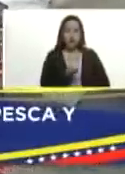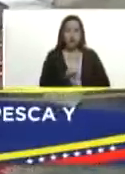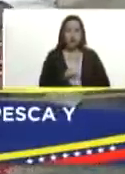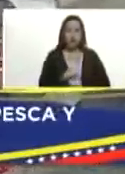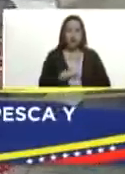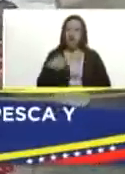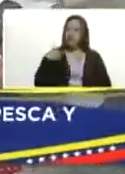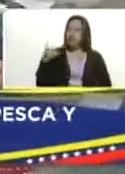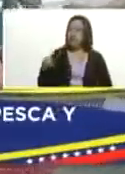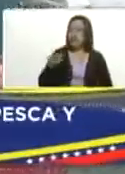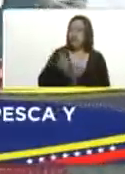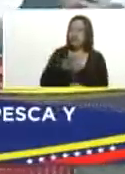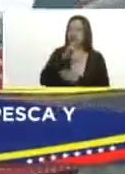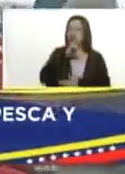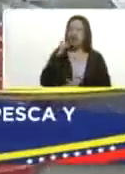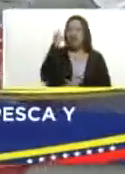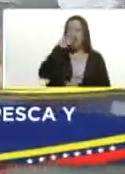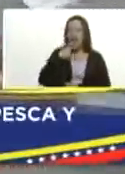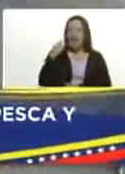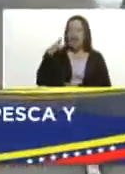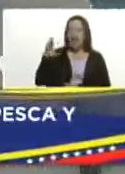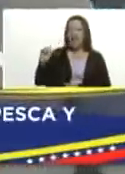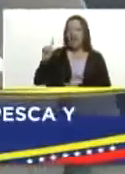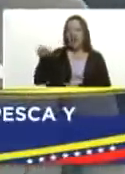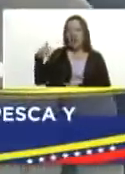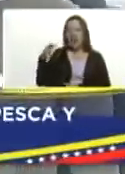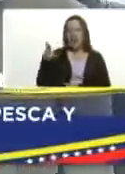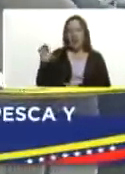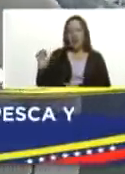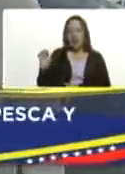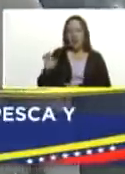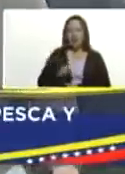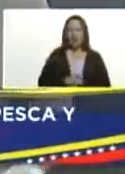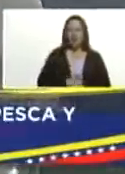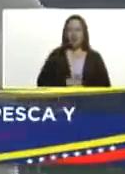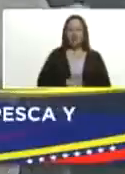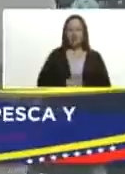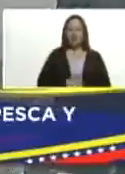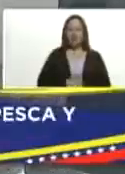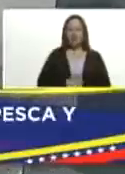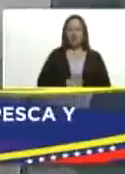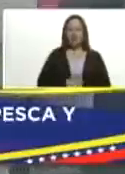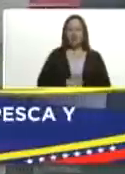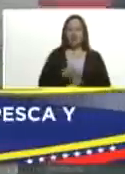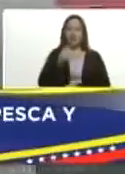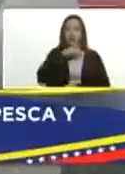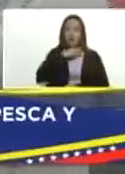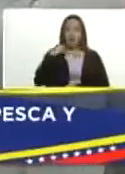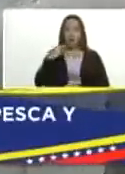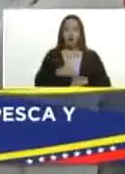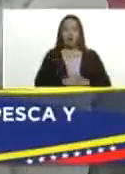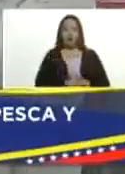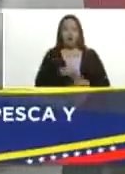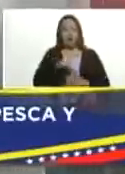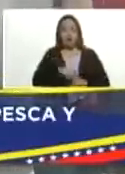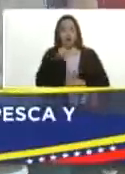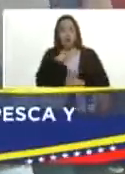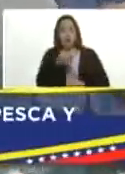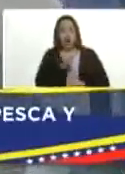que le decíamos carebagre, el carebagre, pues por donde apareciera. El bagre, bueno, es muy sabroso. Este es la línea de